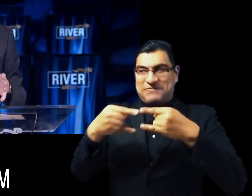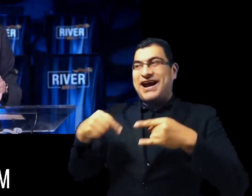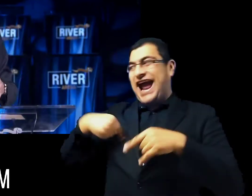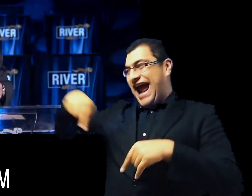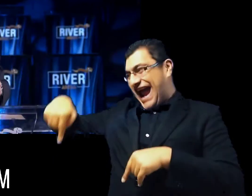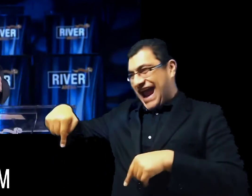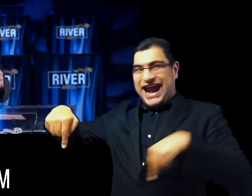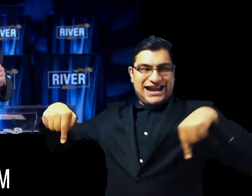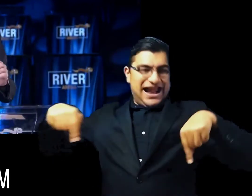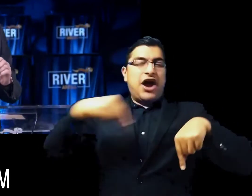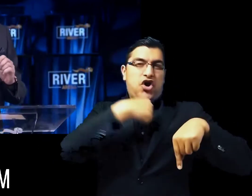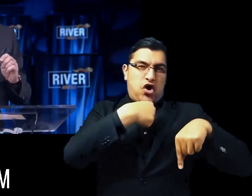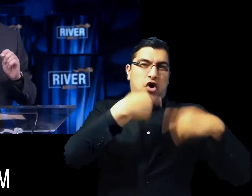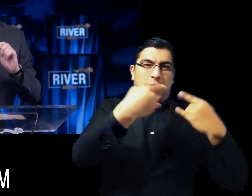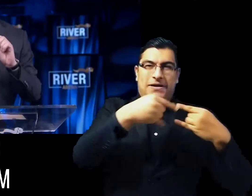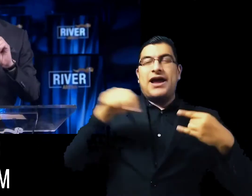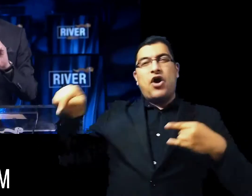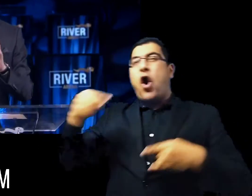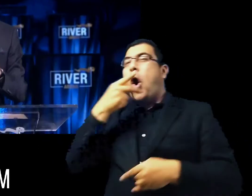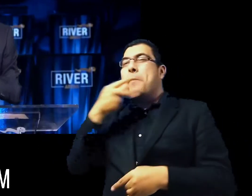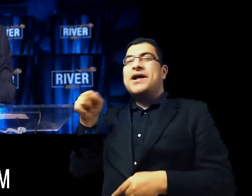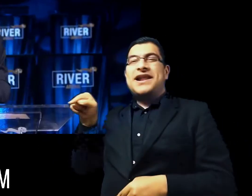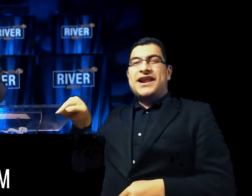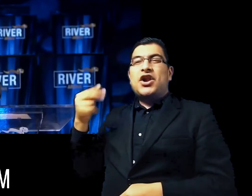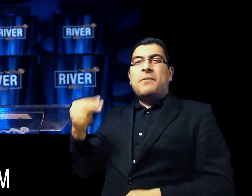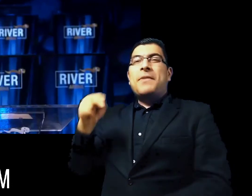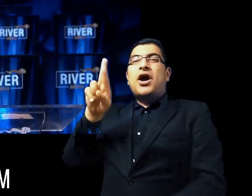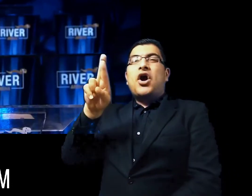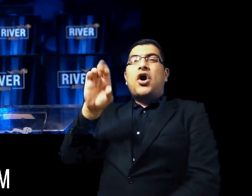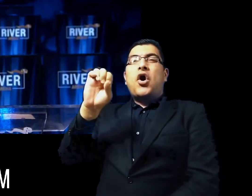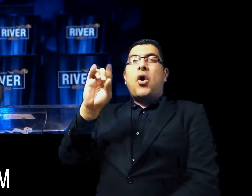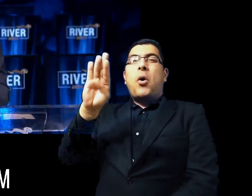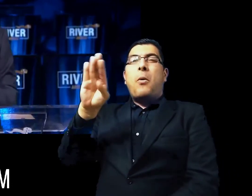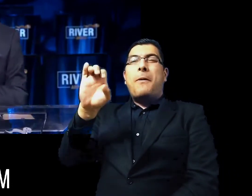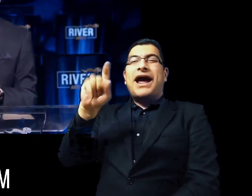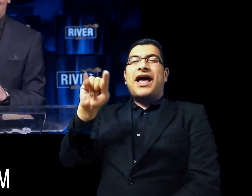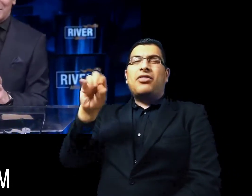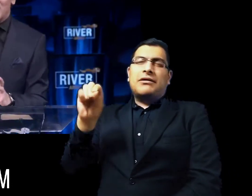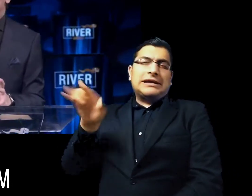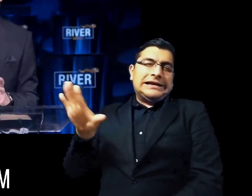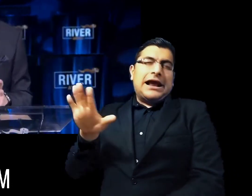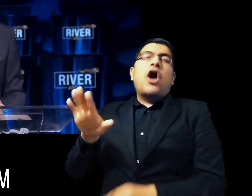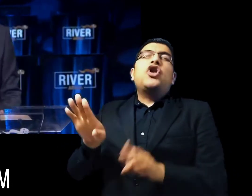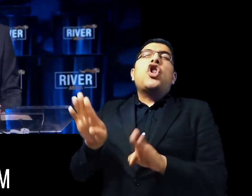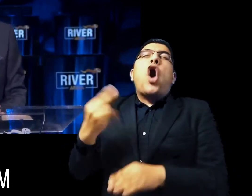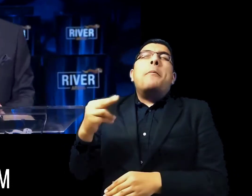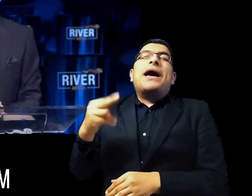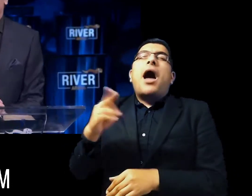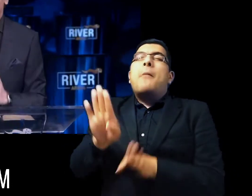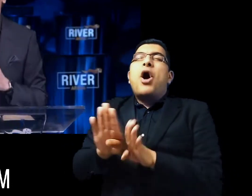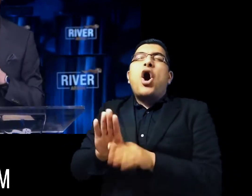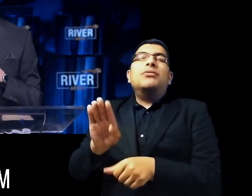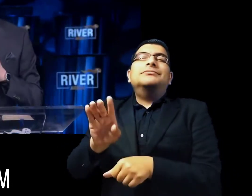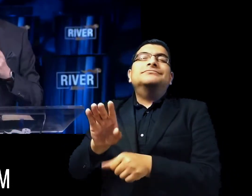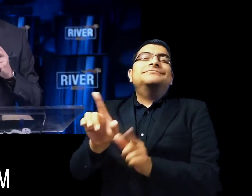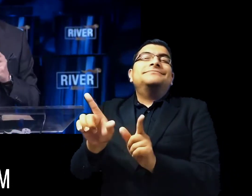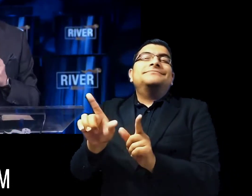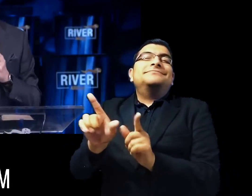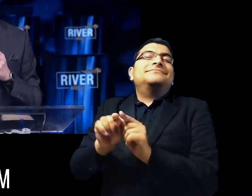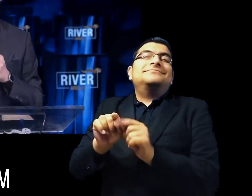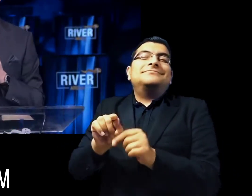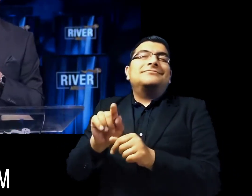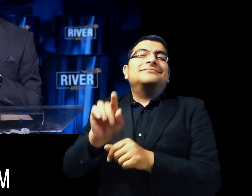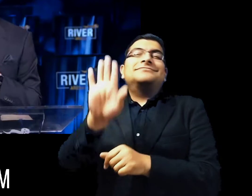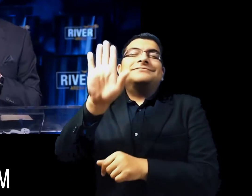portero, un portero que vamos a llamarlo Roberto, nombre ficticio para preservar su identidad, porque